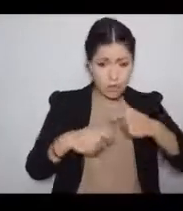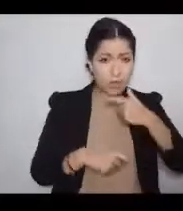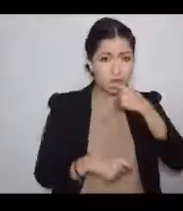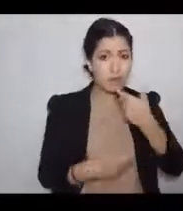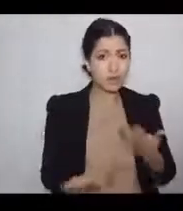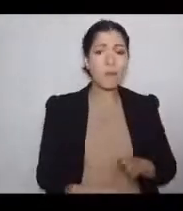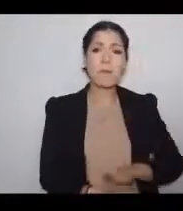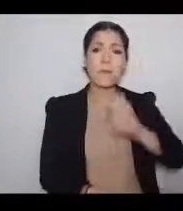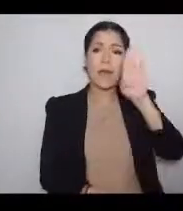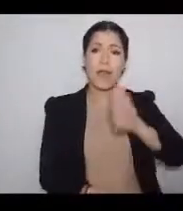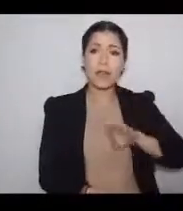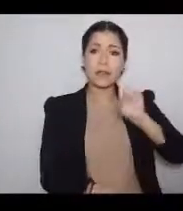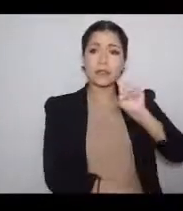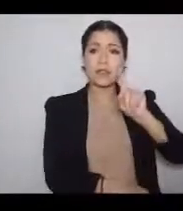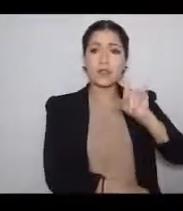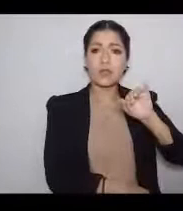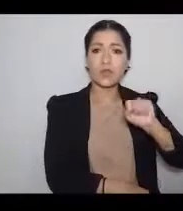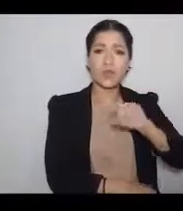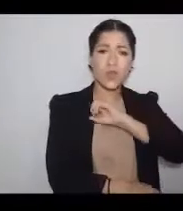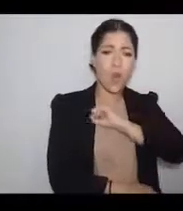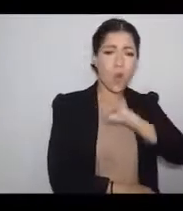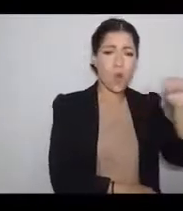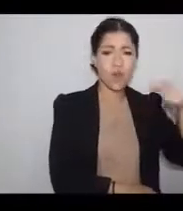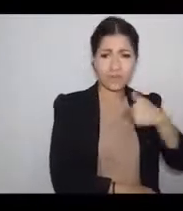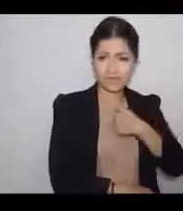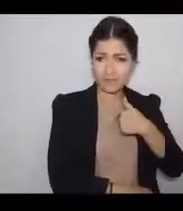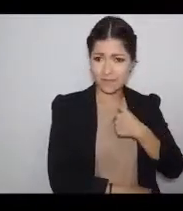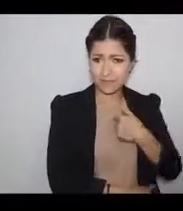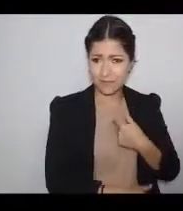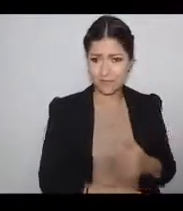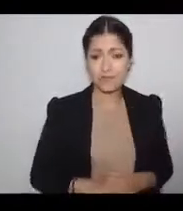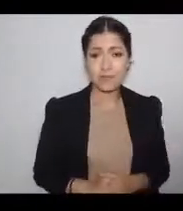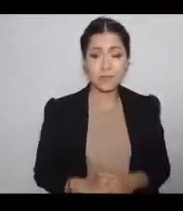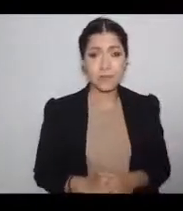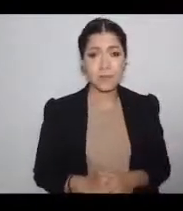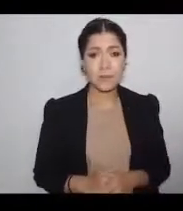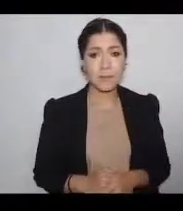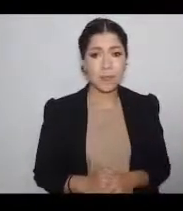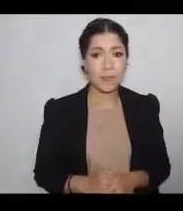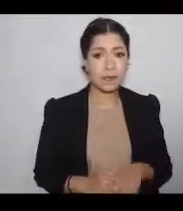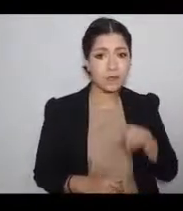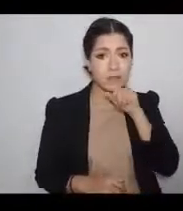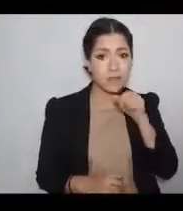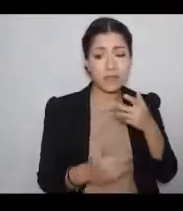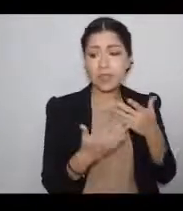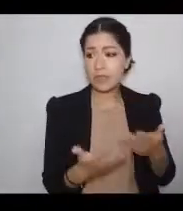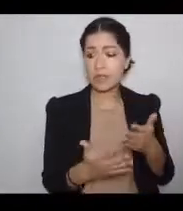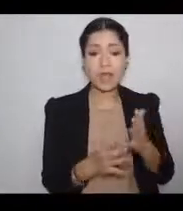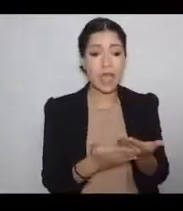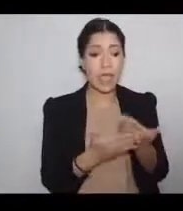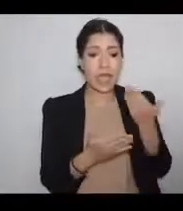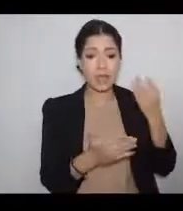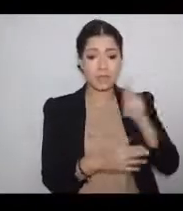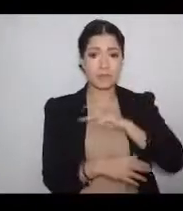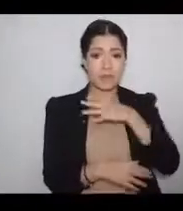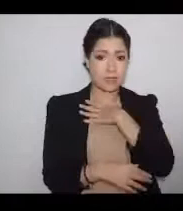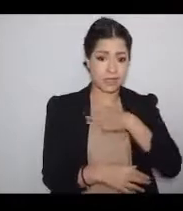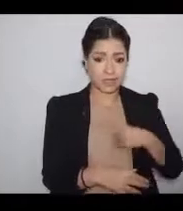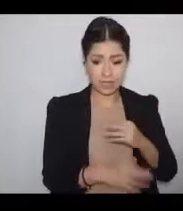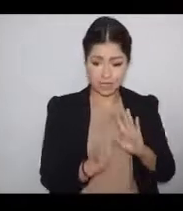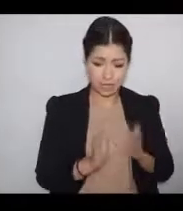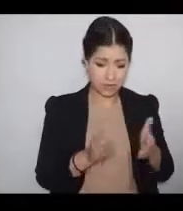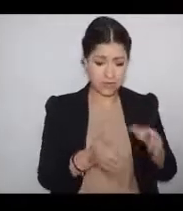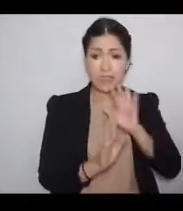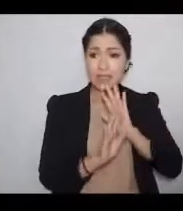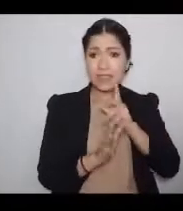me odia. A los 24 años mi esposa había enviudado dos veces. Antes de venir aquí enterré a mi hija y ya habíamos enterrado a otro niño. El universo